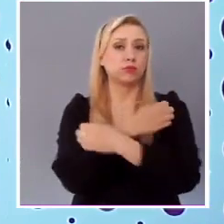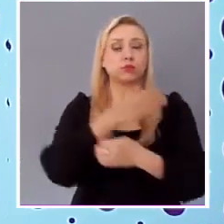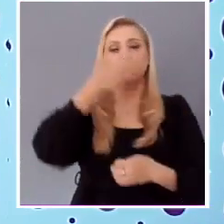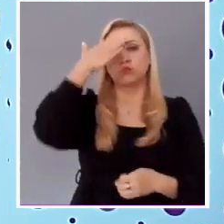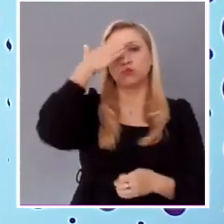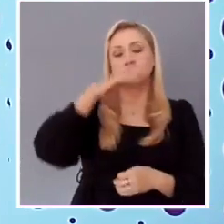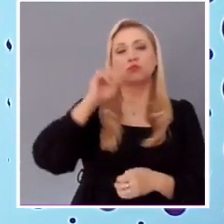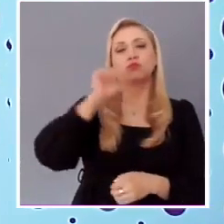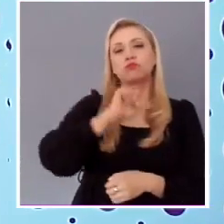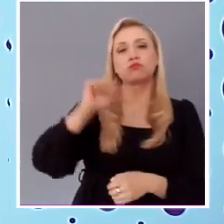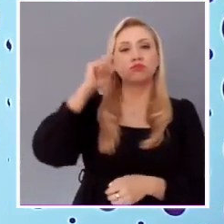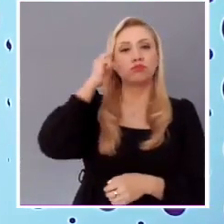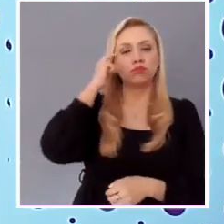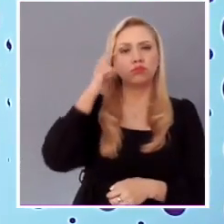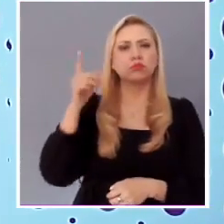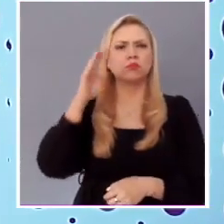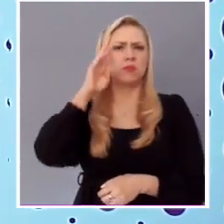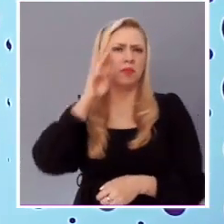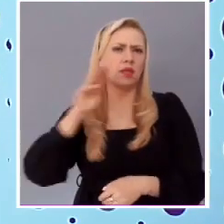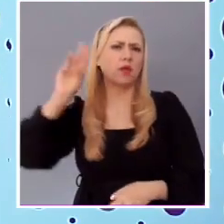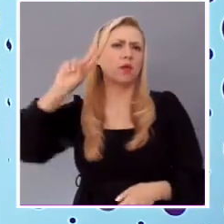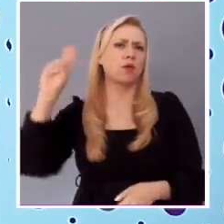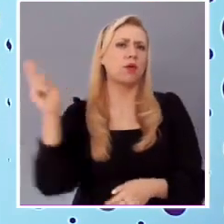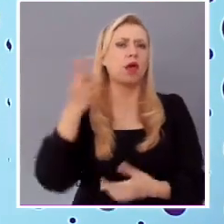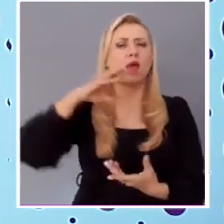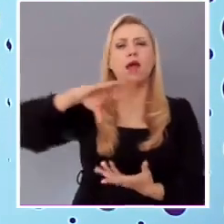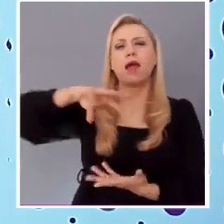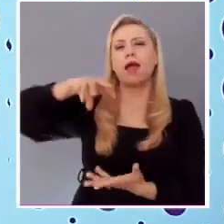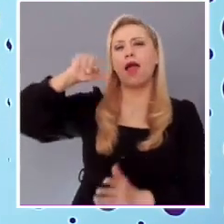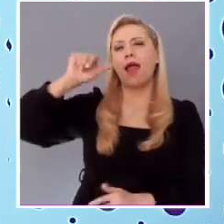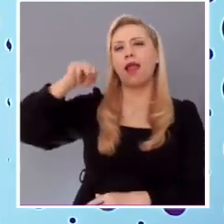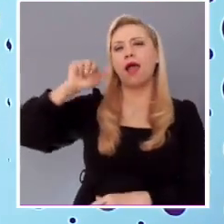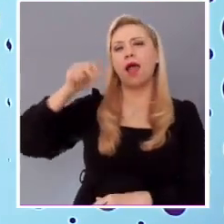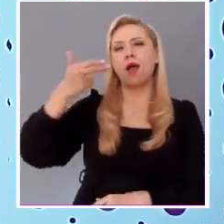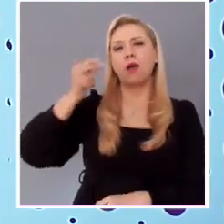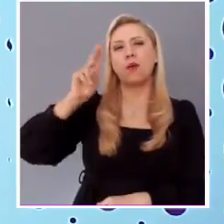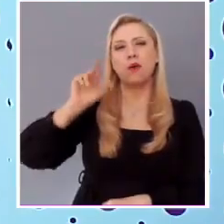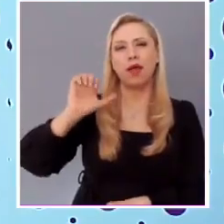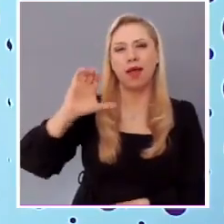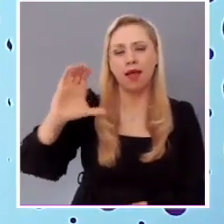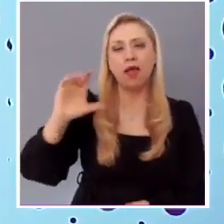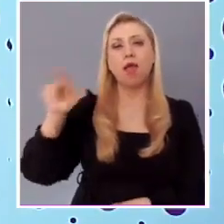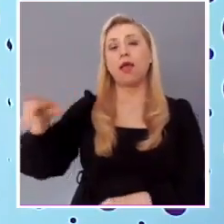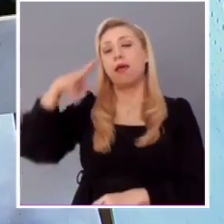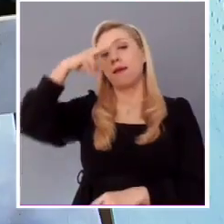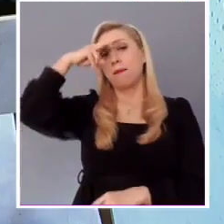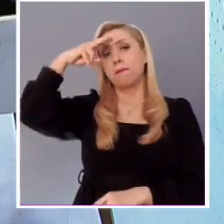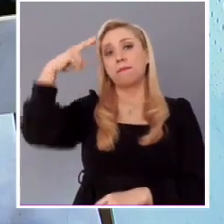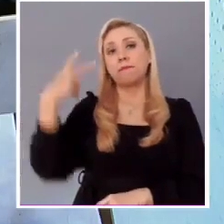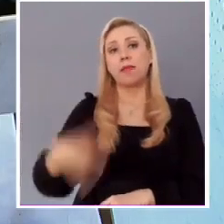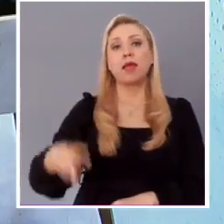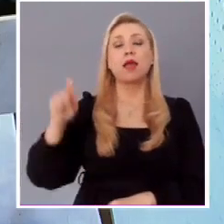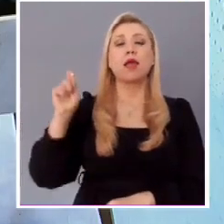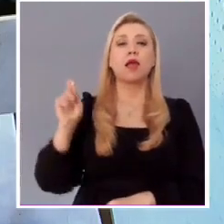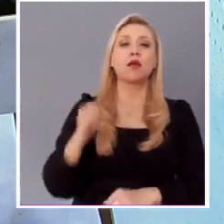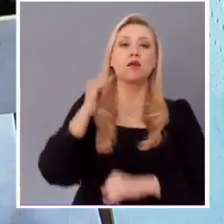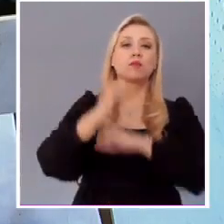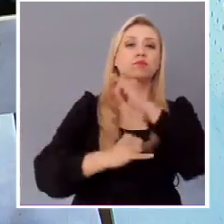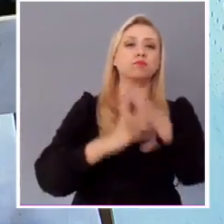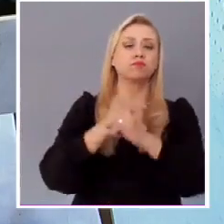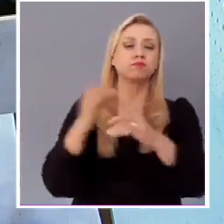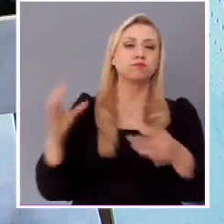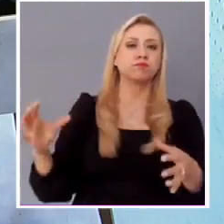responsabilidad social por la Universidad de Anáhuac del Norte. Es directora para México de Disability Rights International y ha colaborado con DRI